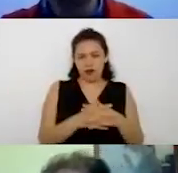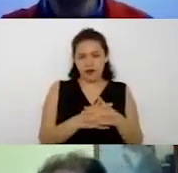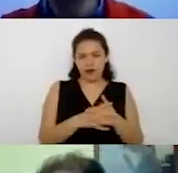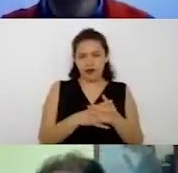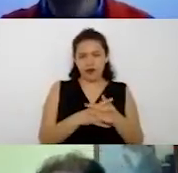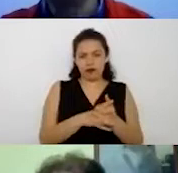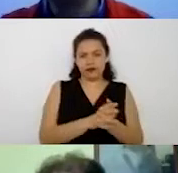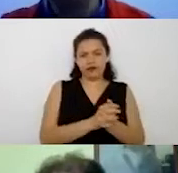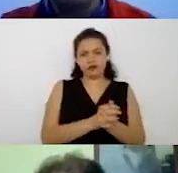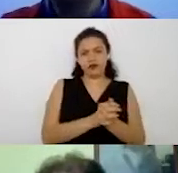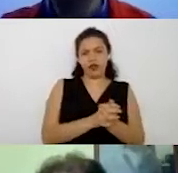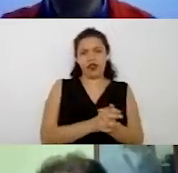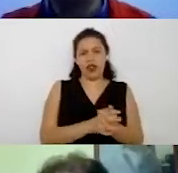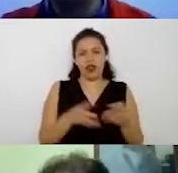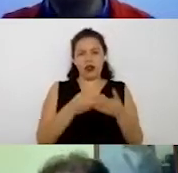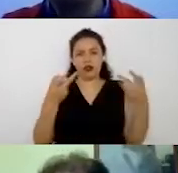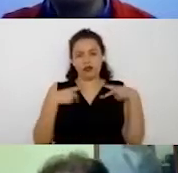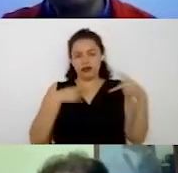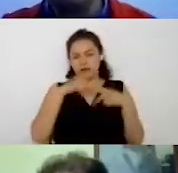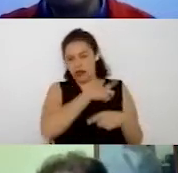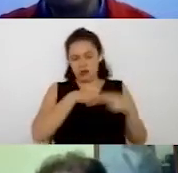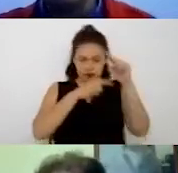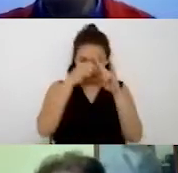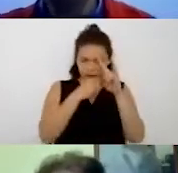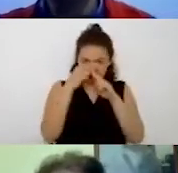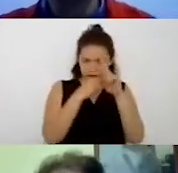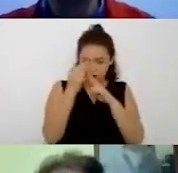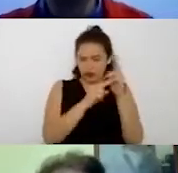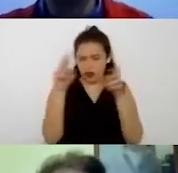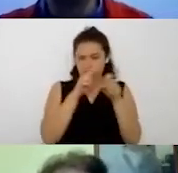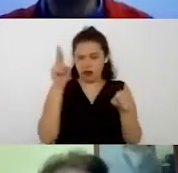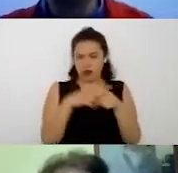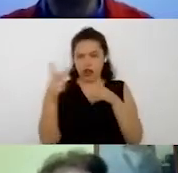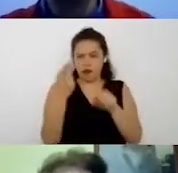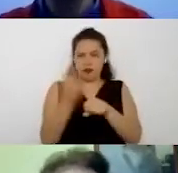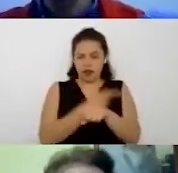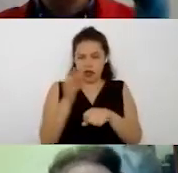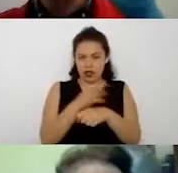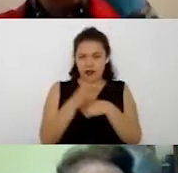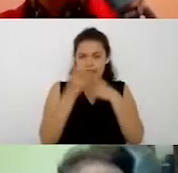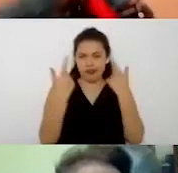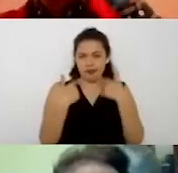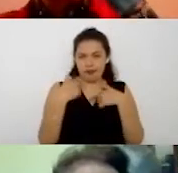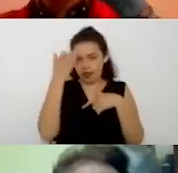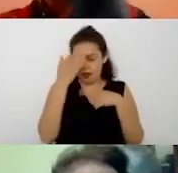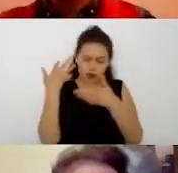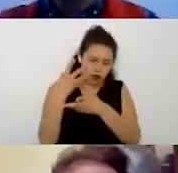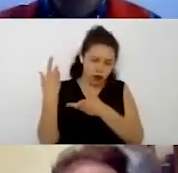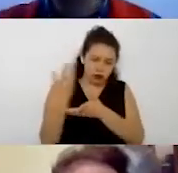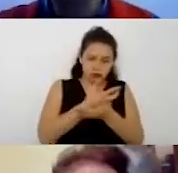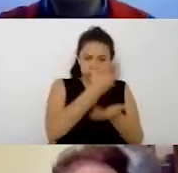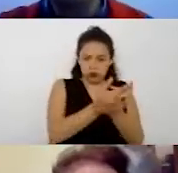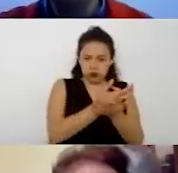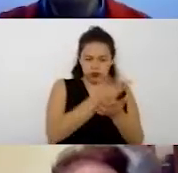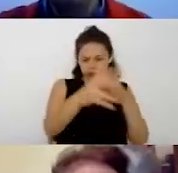la persona tiene que estar a una temperatura normal. ¿Qué pasa si la persona queda expuesta por mucho tiempo en un ambiente